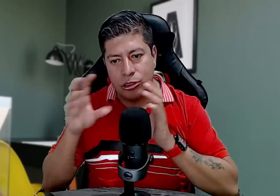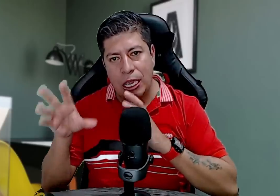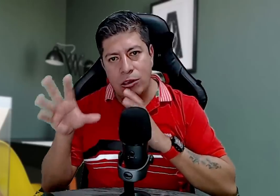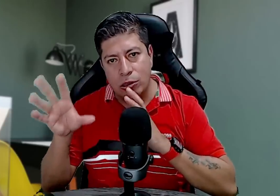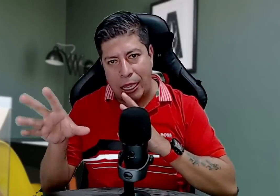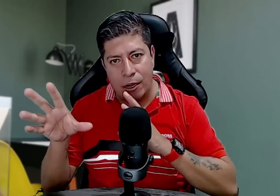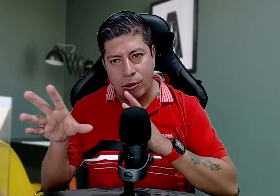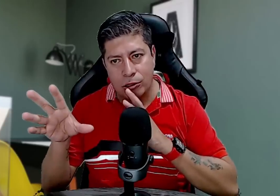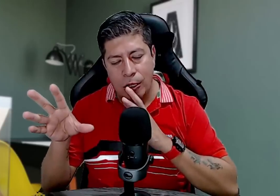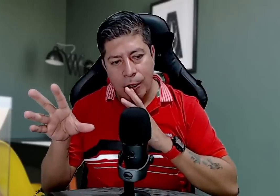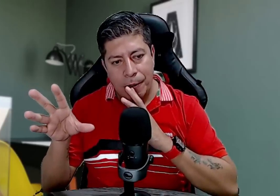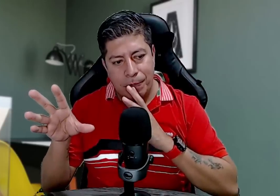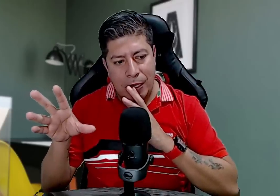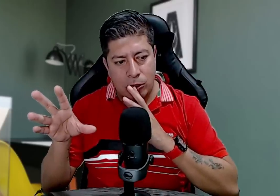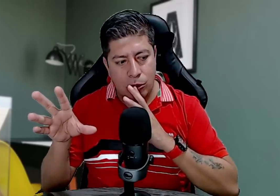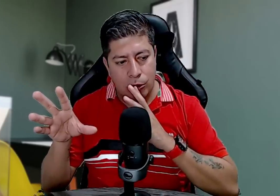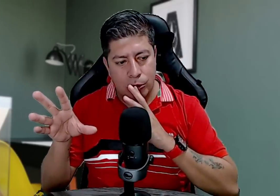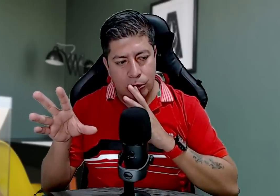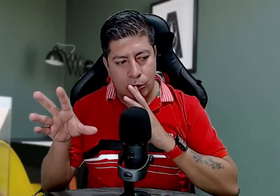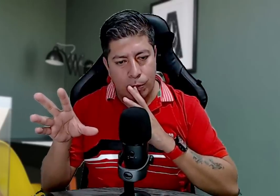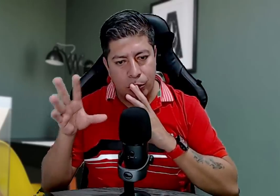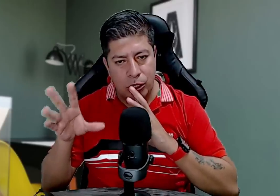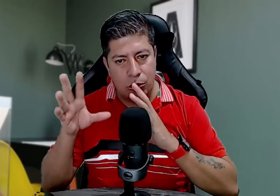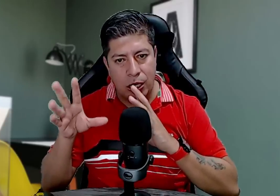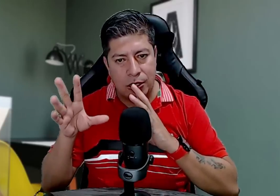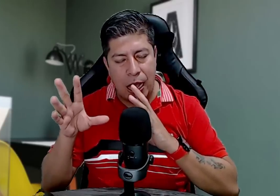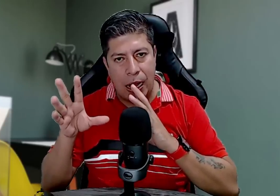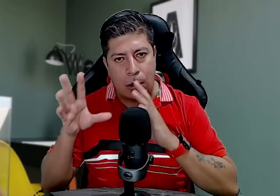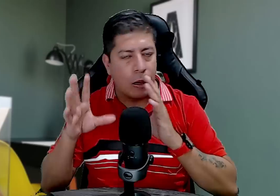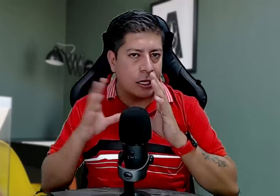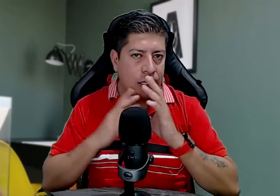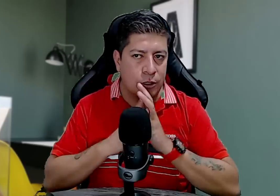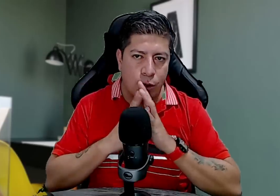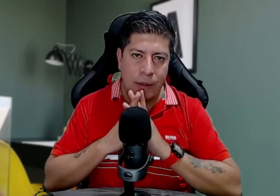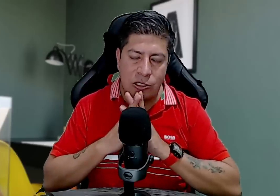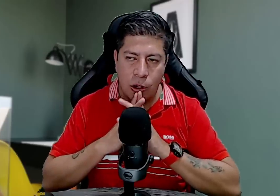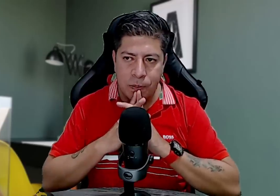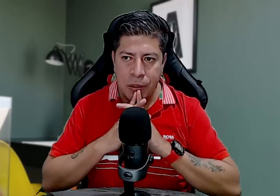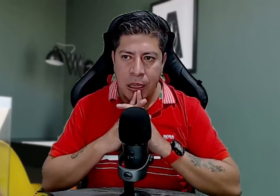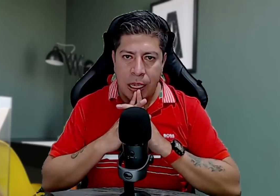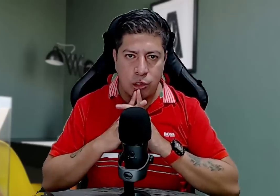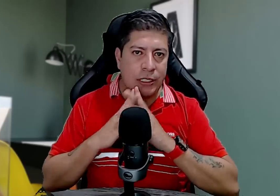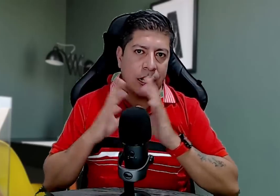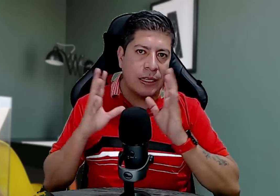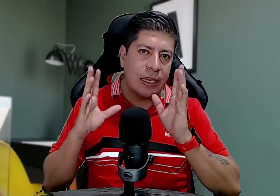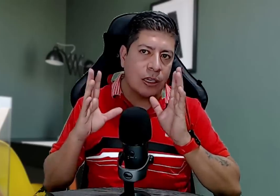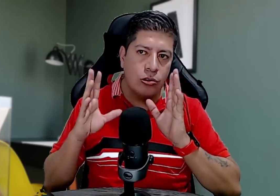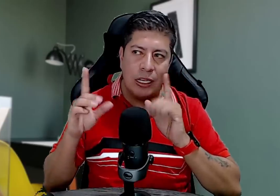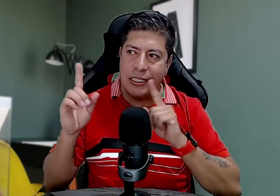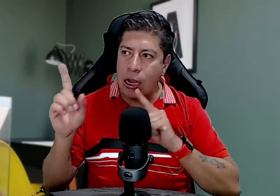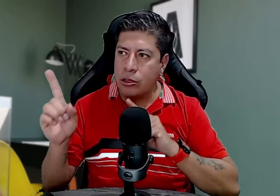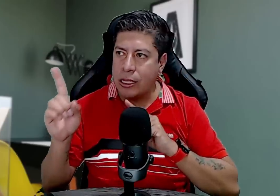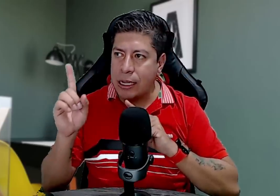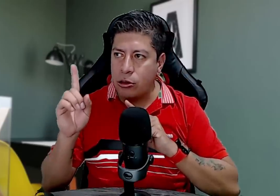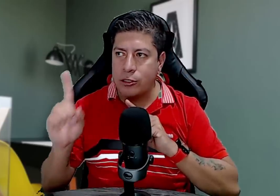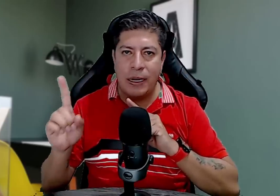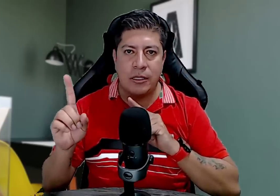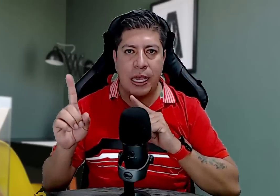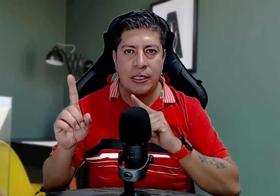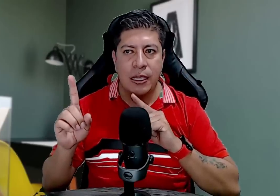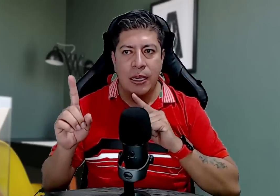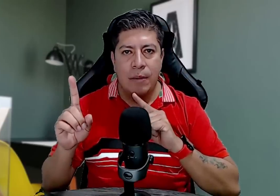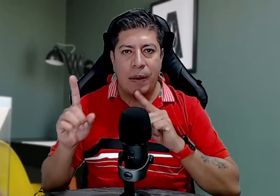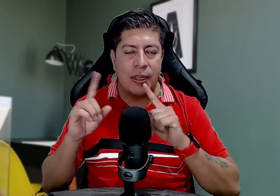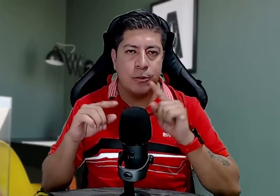de estos chayoteros estos opositores a la cuarta transformación es una estrategia que utilizaron desde el